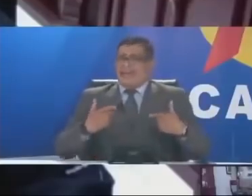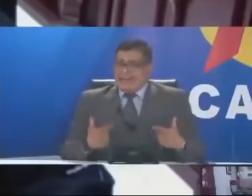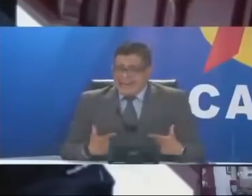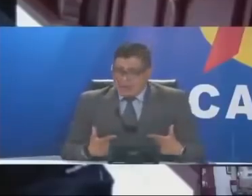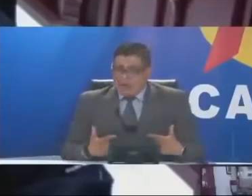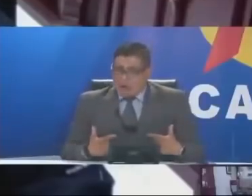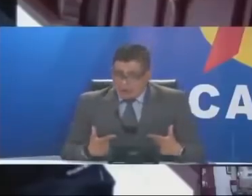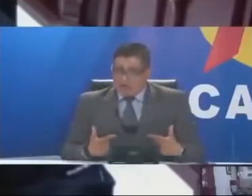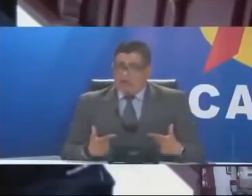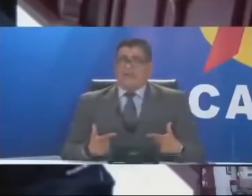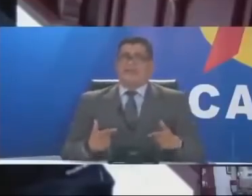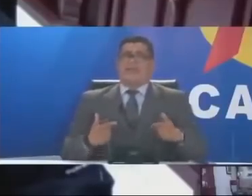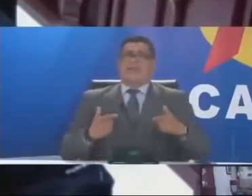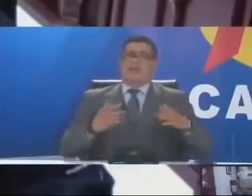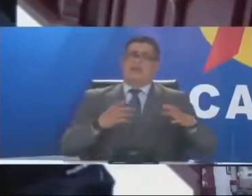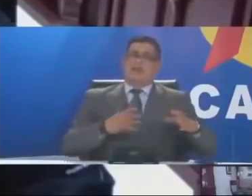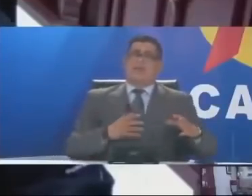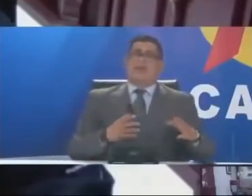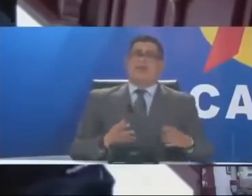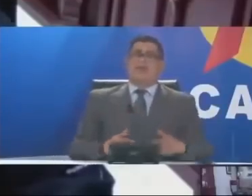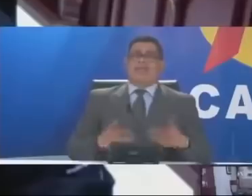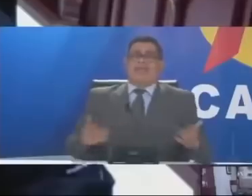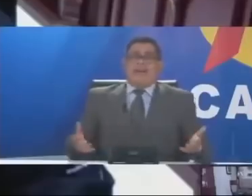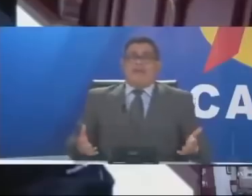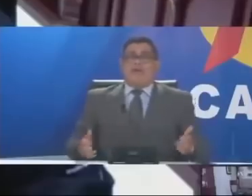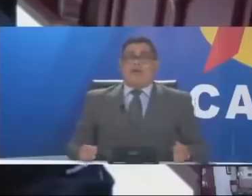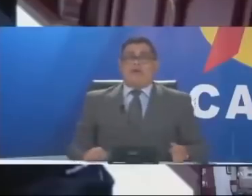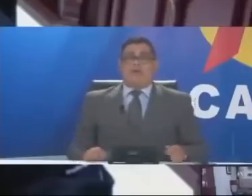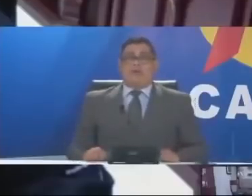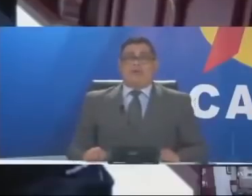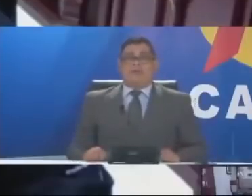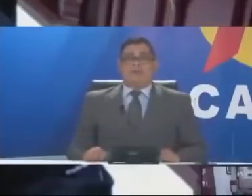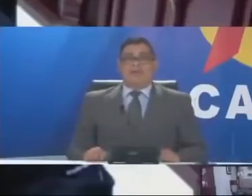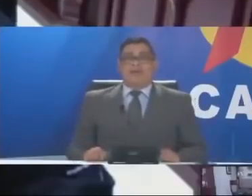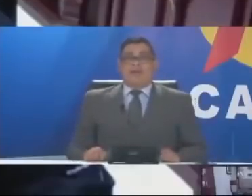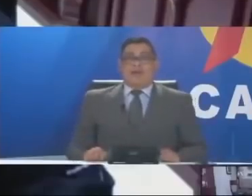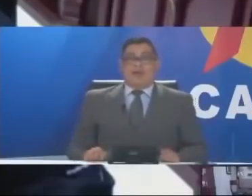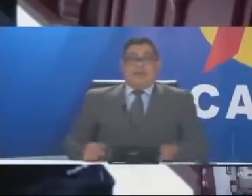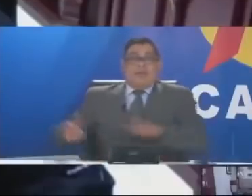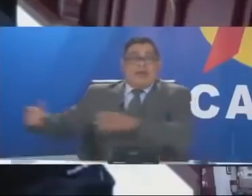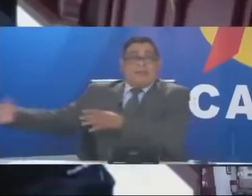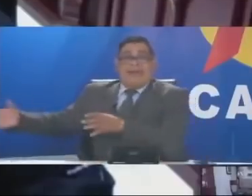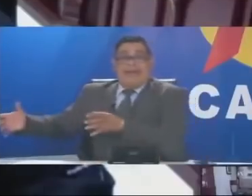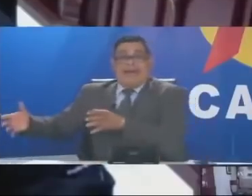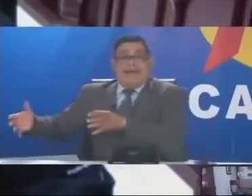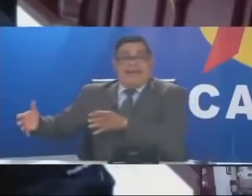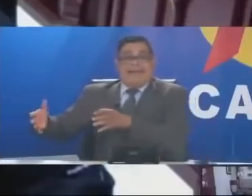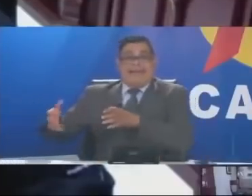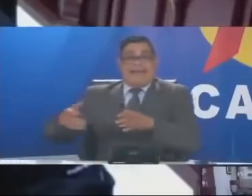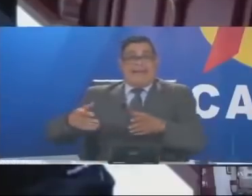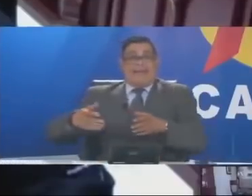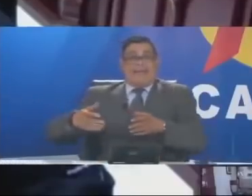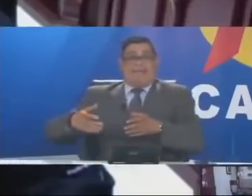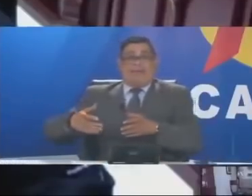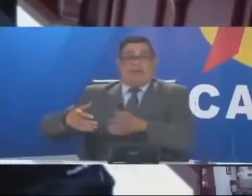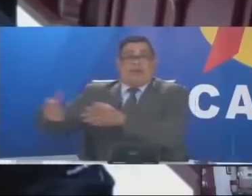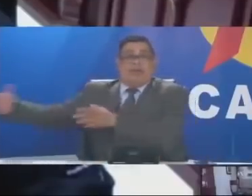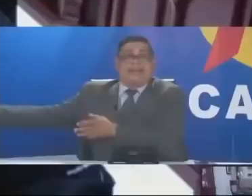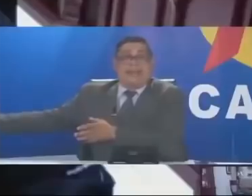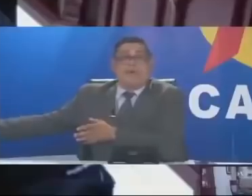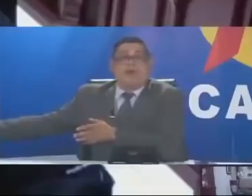en algunas ocasiones los salvadoreños celebramos cuando cuando vemos una pelea entre